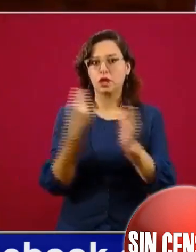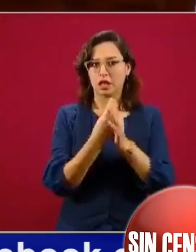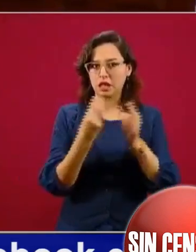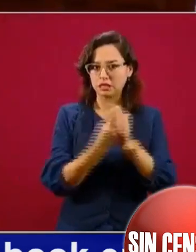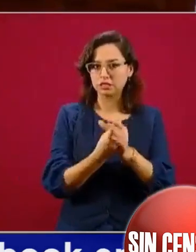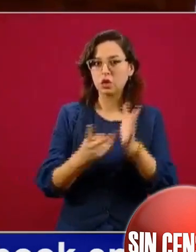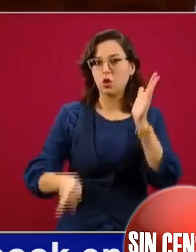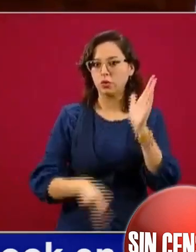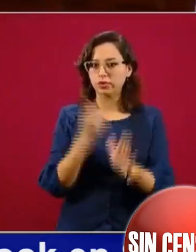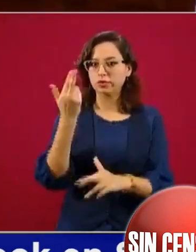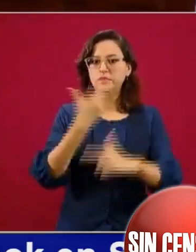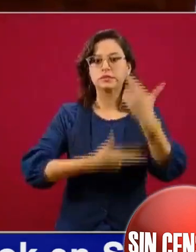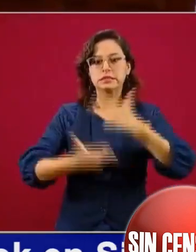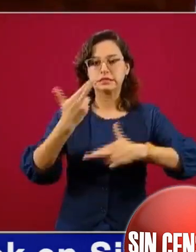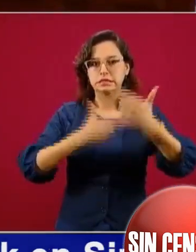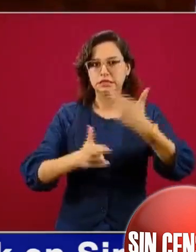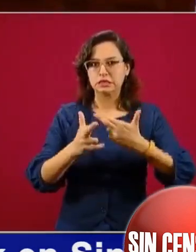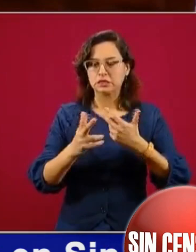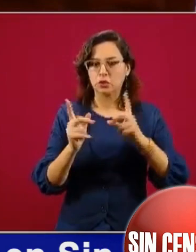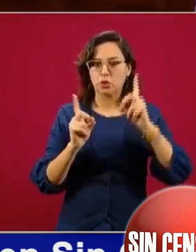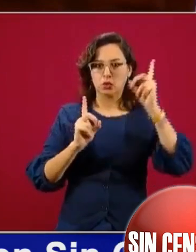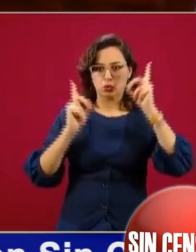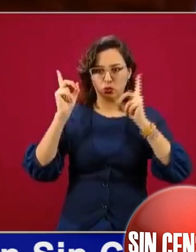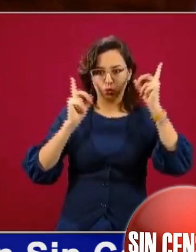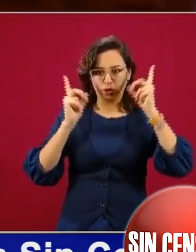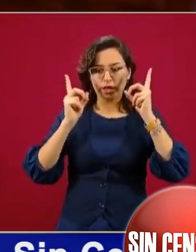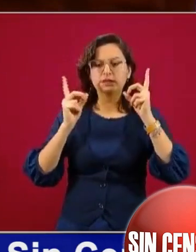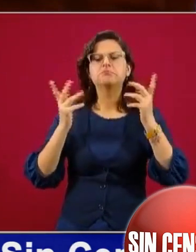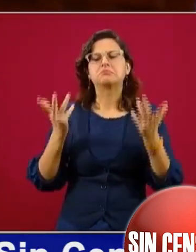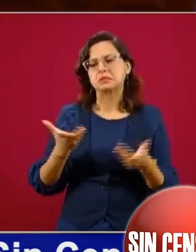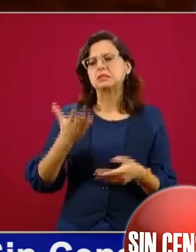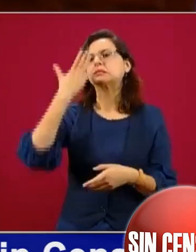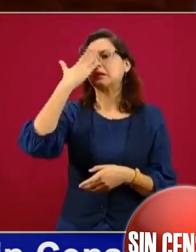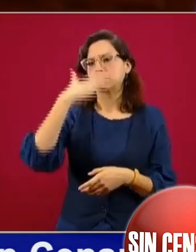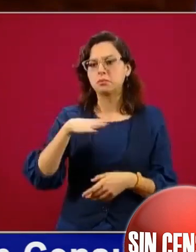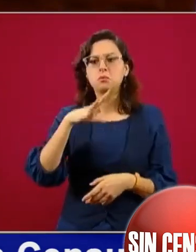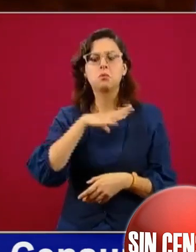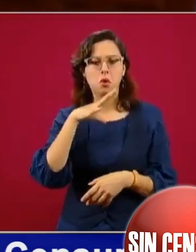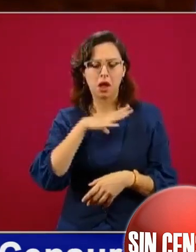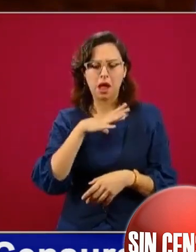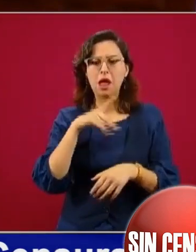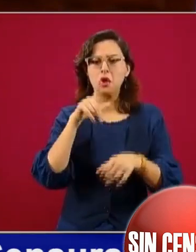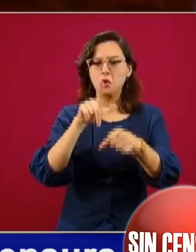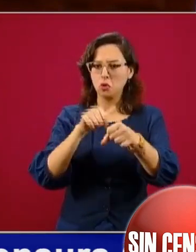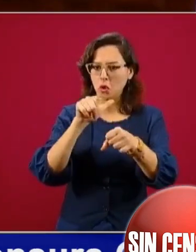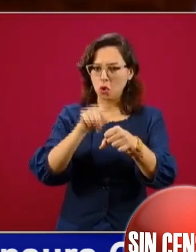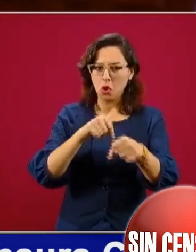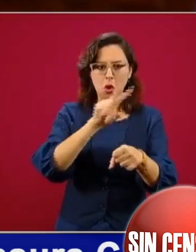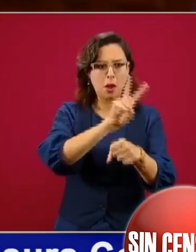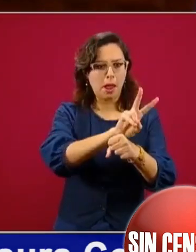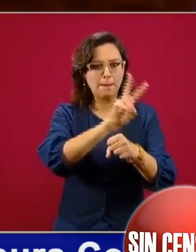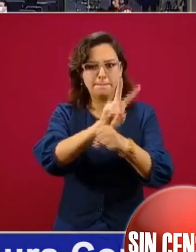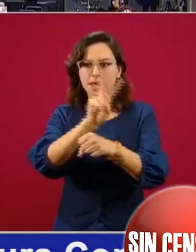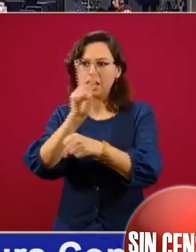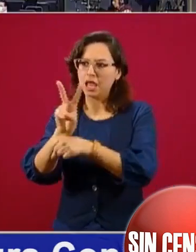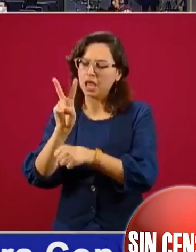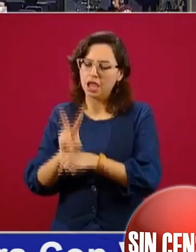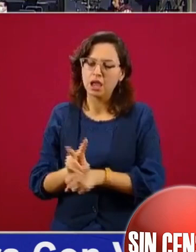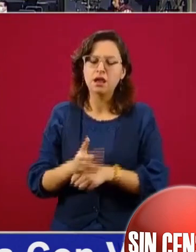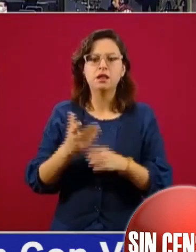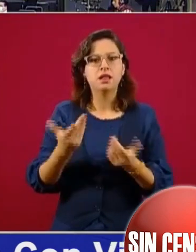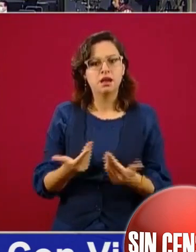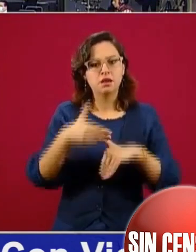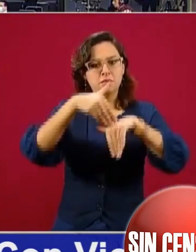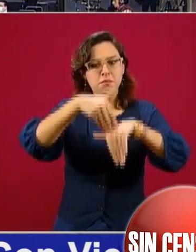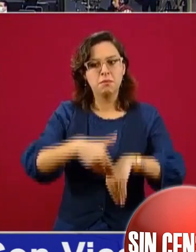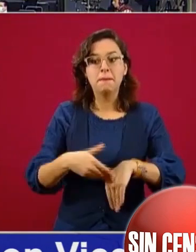sabemos que todo va a ir de acuerdo al semáforo de vigilancia sanitaria, pero pues aún así, digamos,